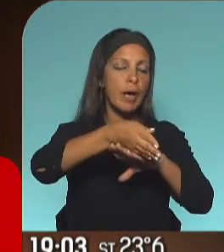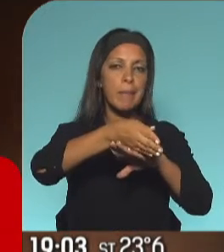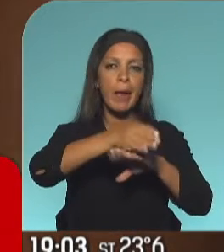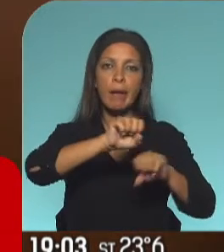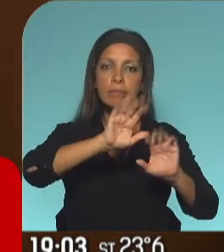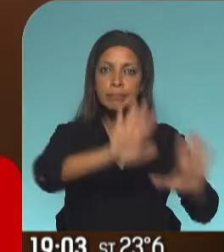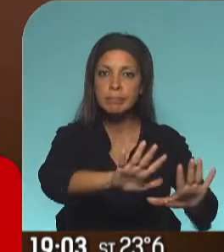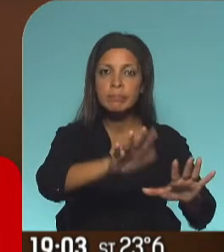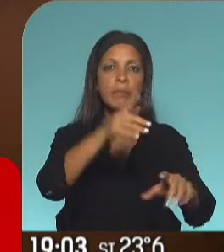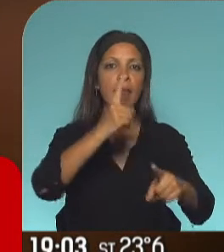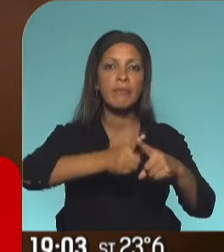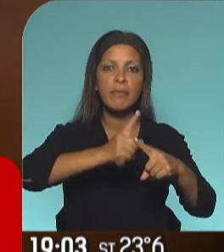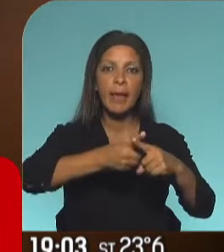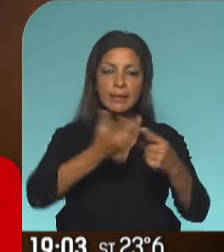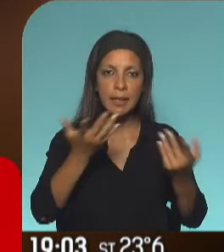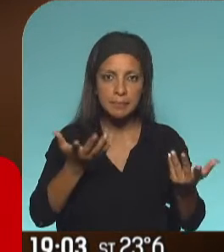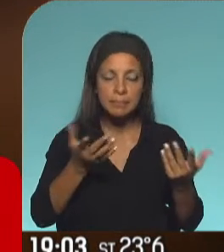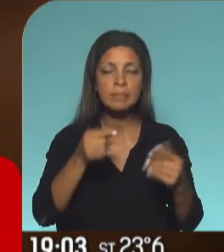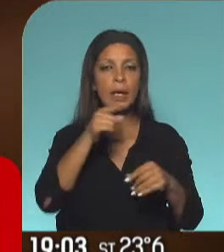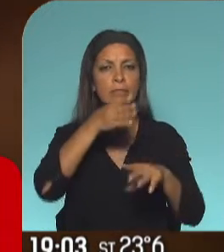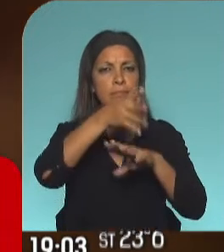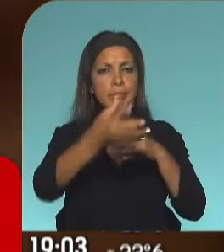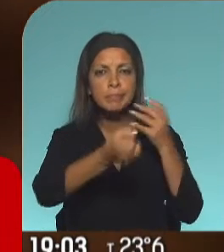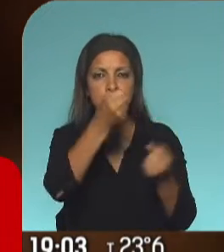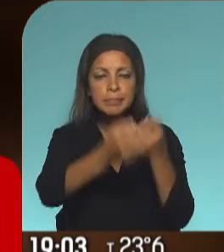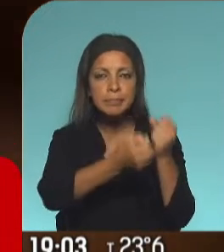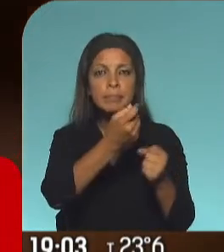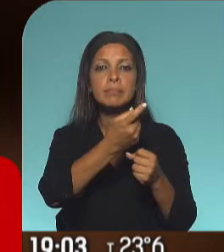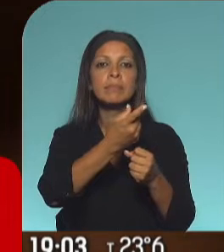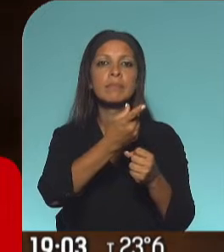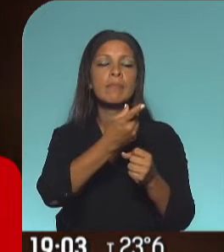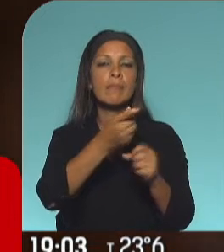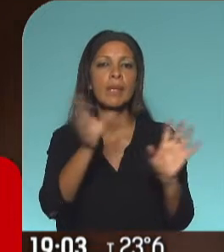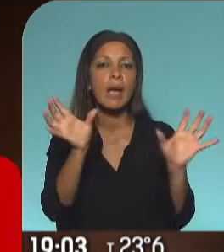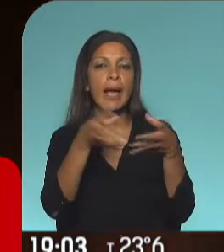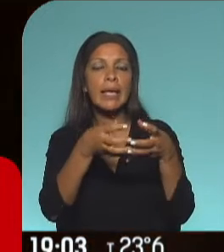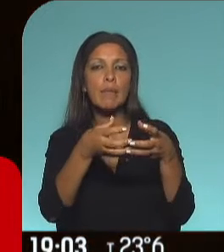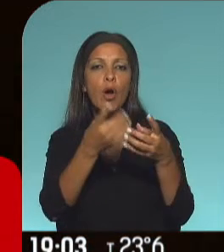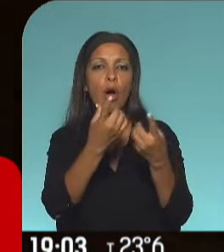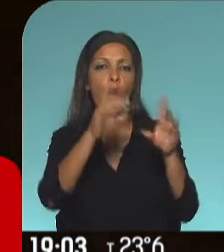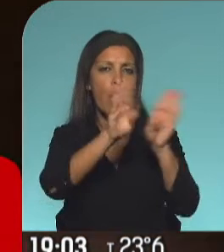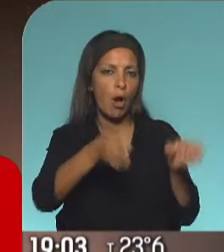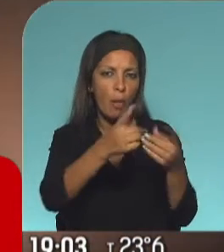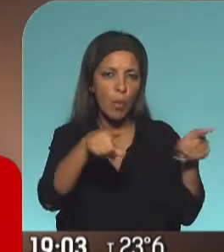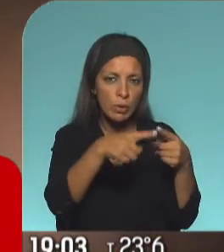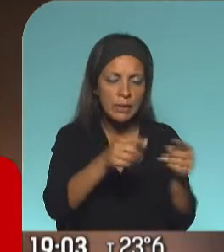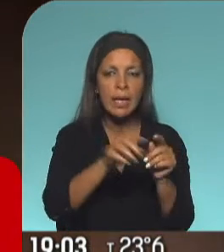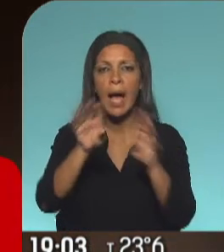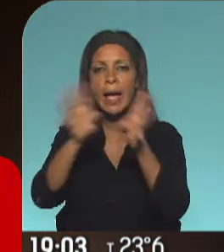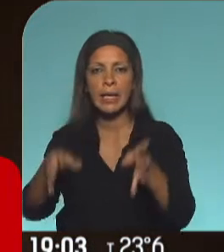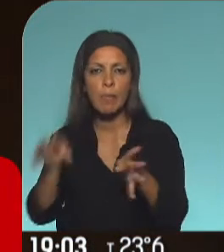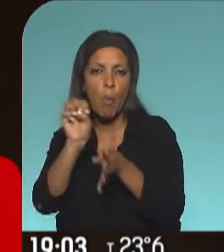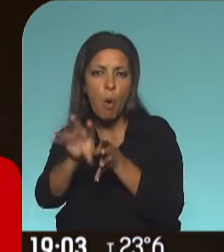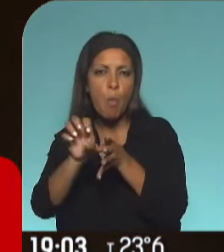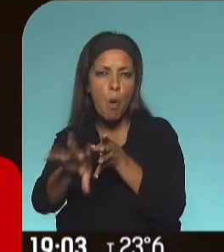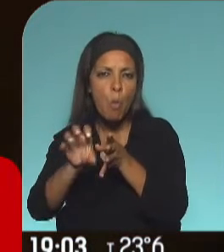fiestas clandestinas. Armó gordo, allí, ¿no? Incautó un equipo de música, equipos de sonido,